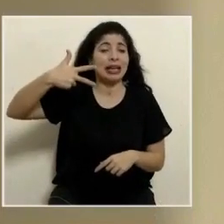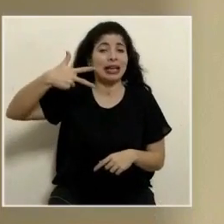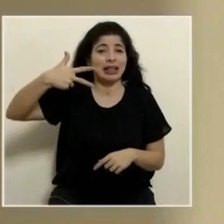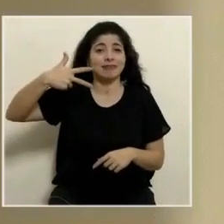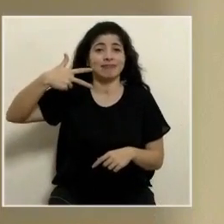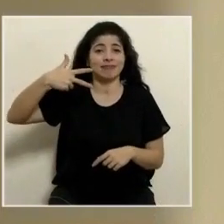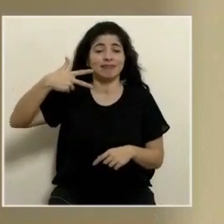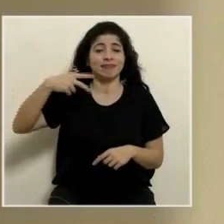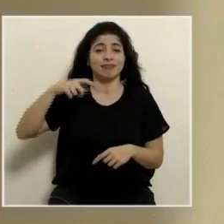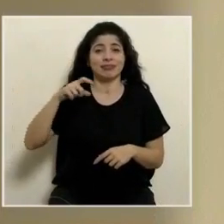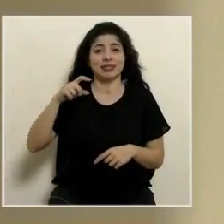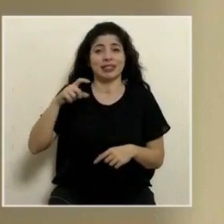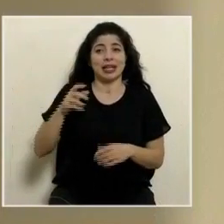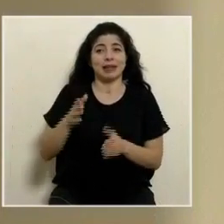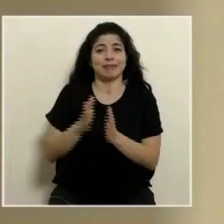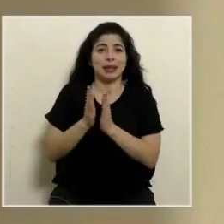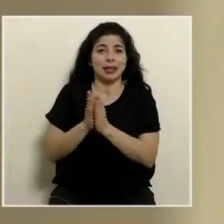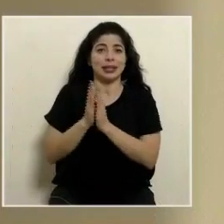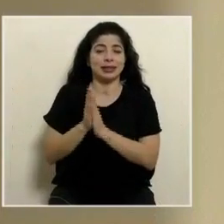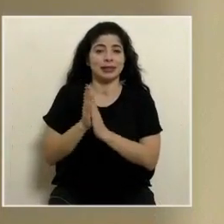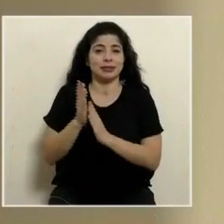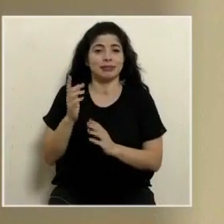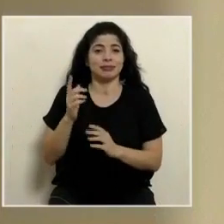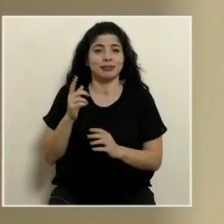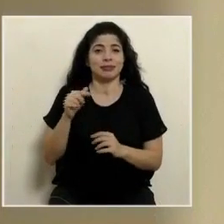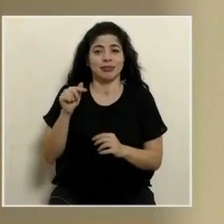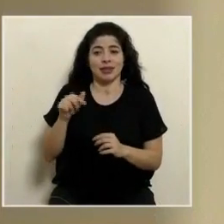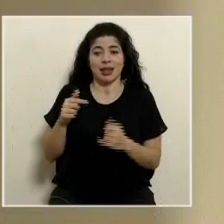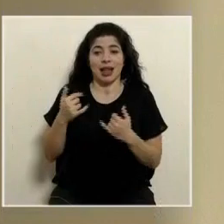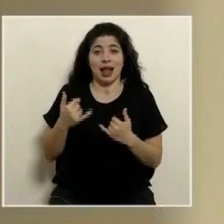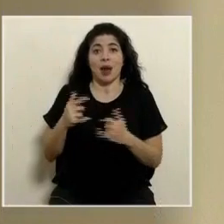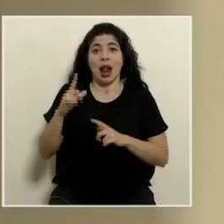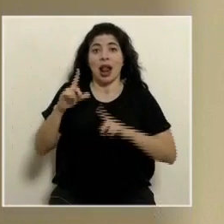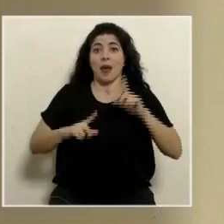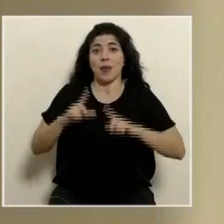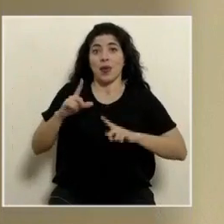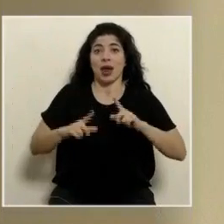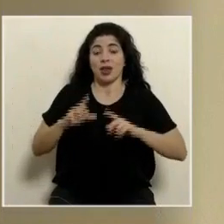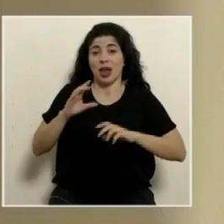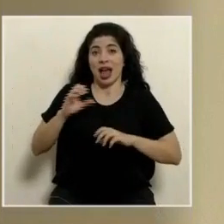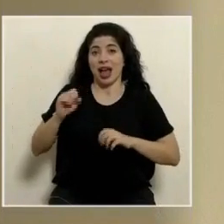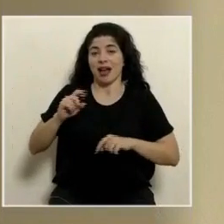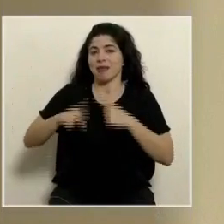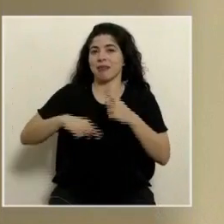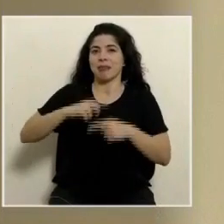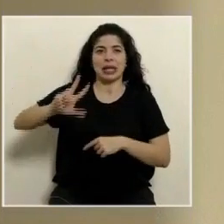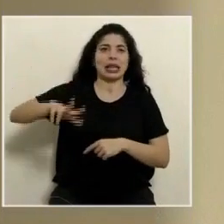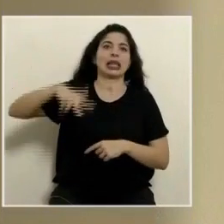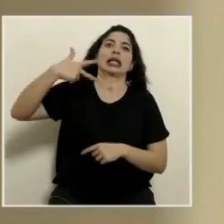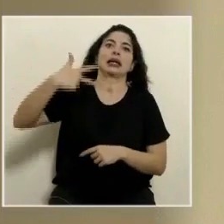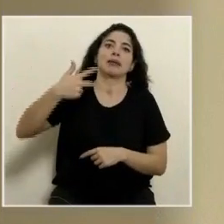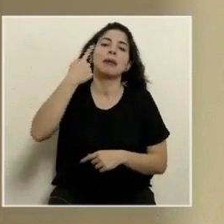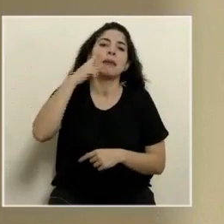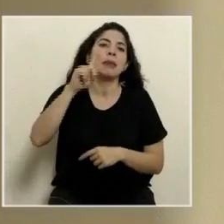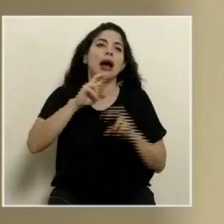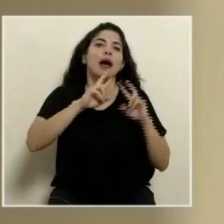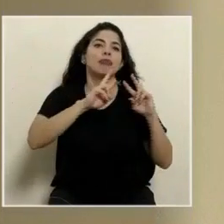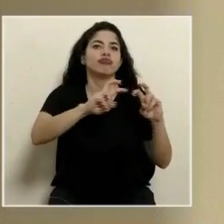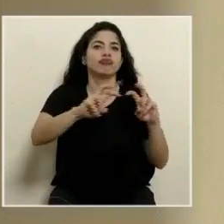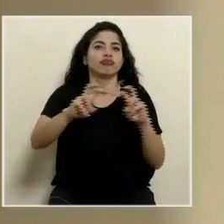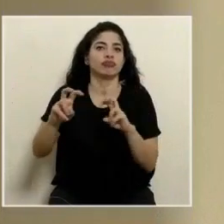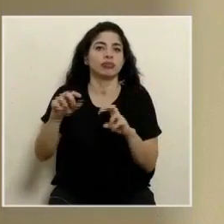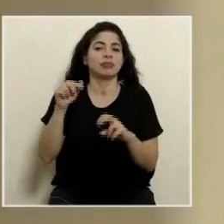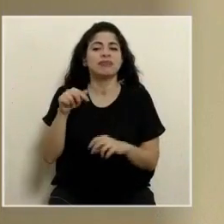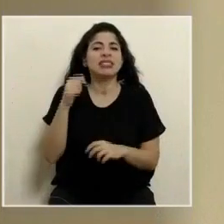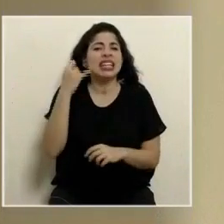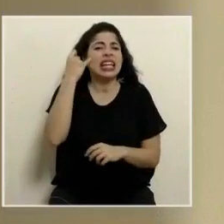demanda sobre las capacidades de laboratorio de la Caja para hacer estas pruebas y la idea